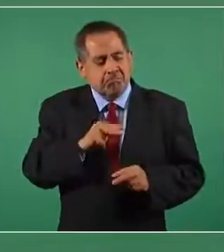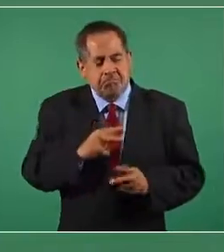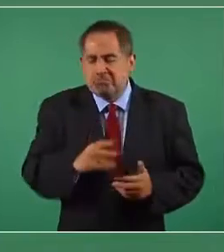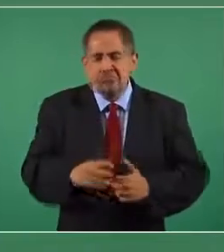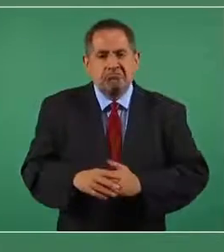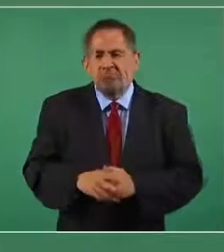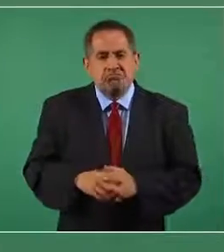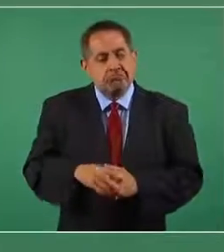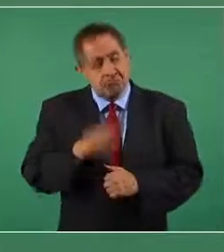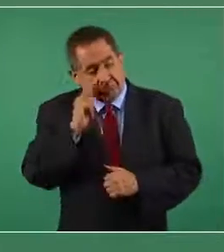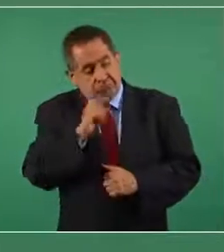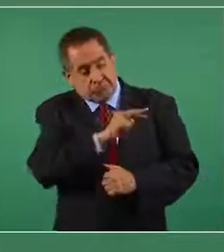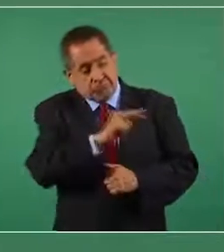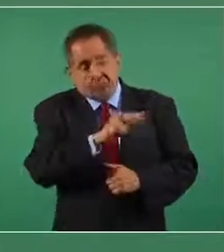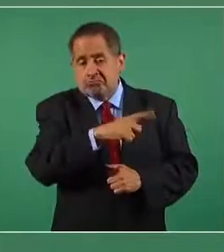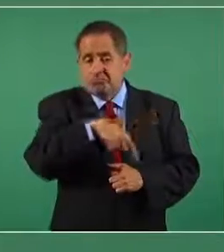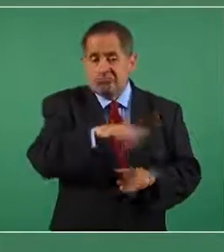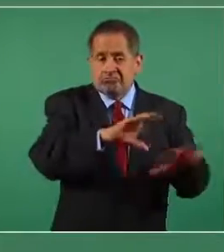Pero